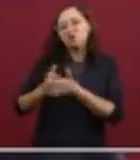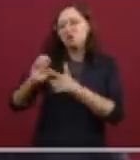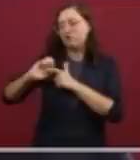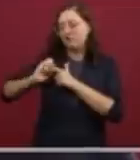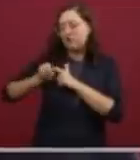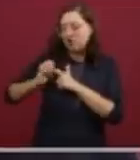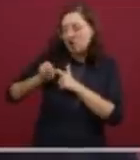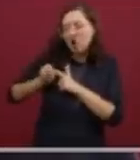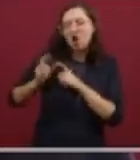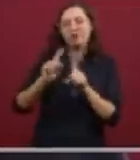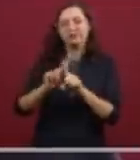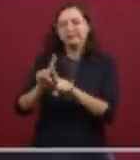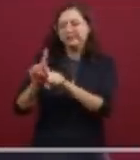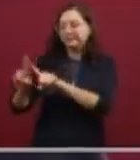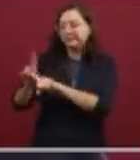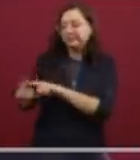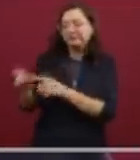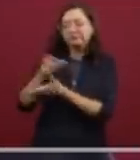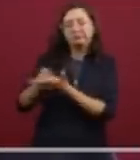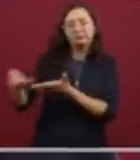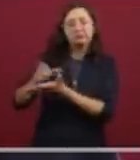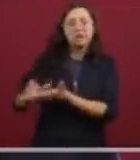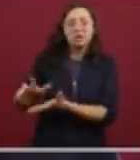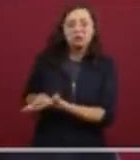una gran